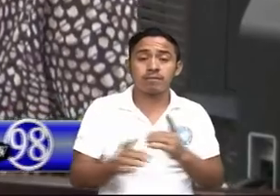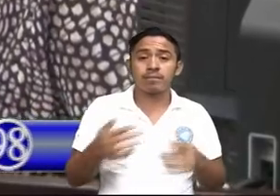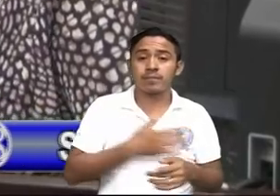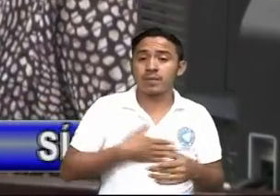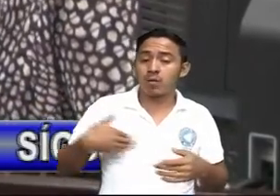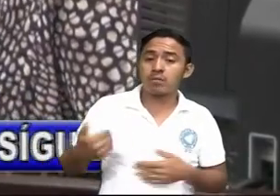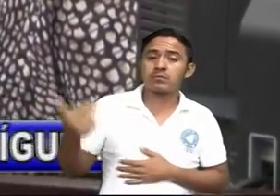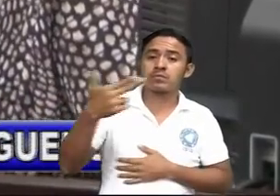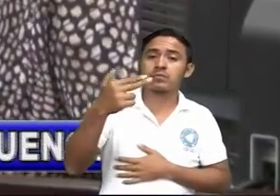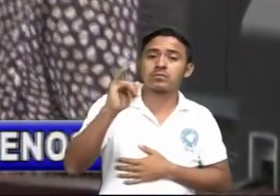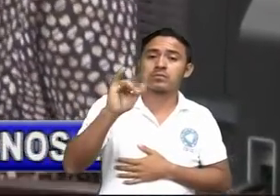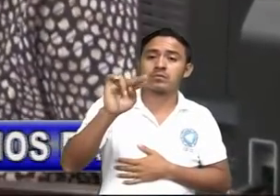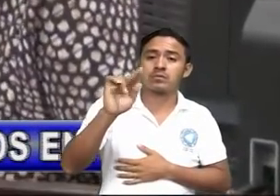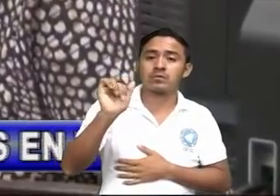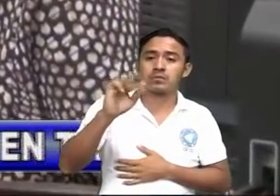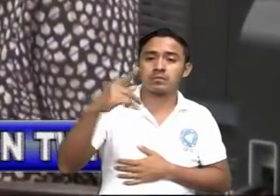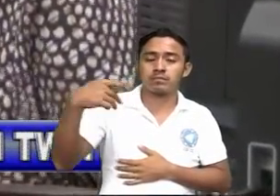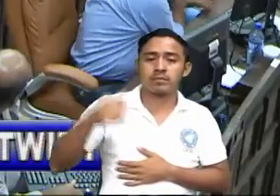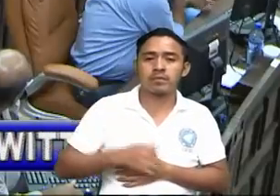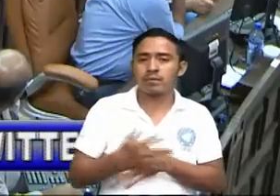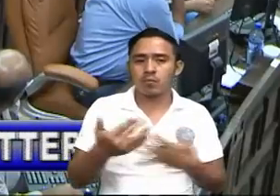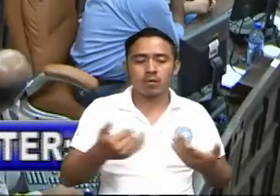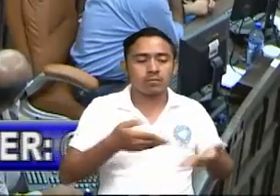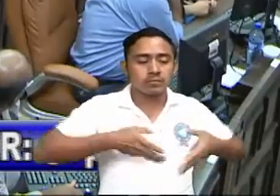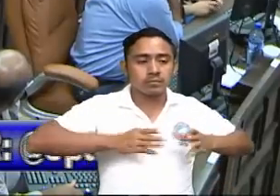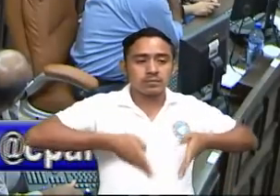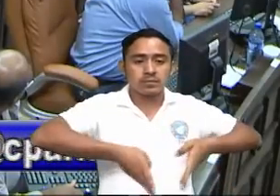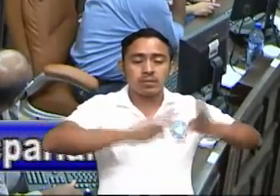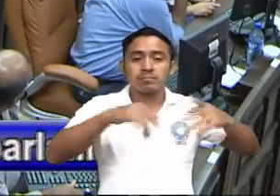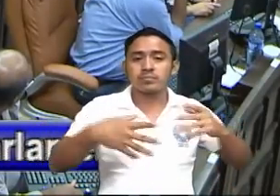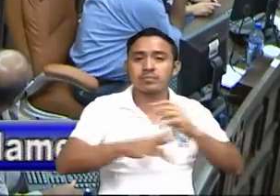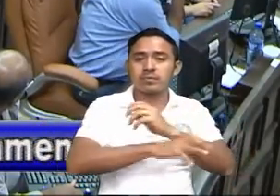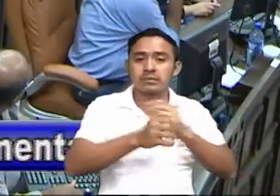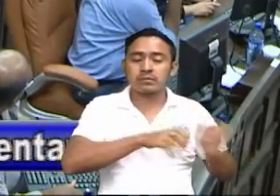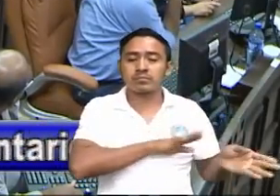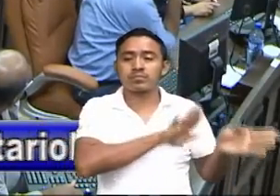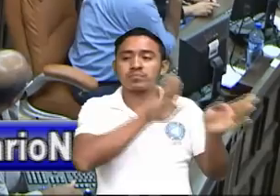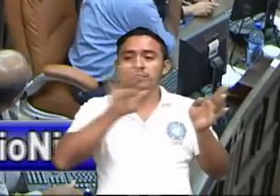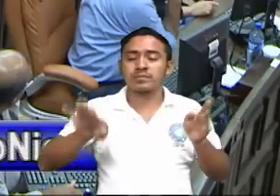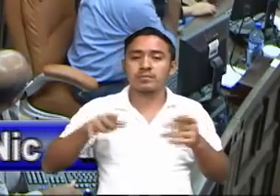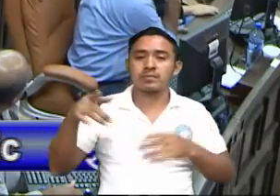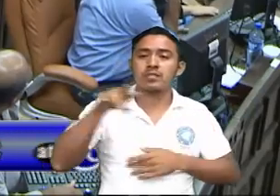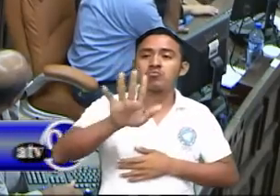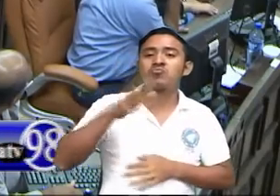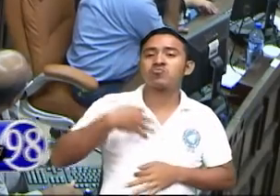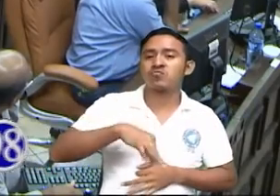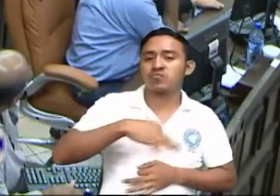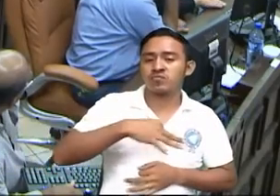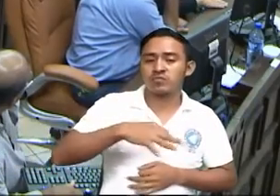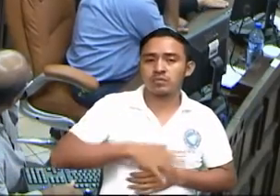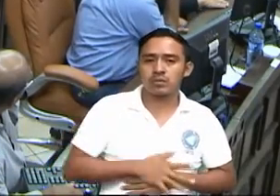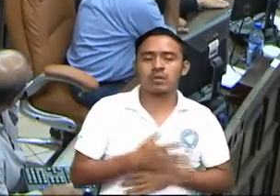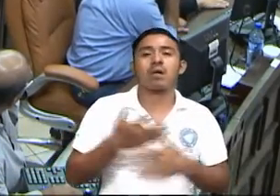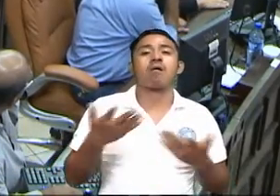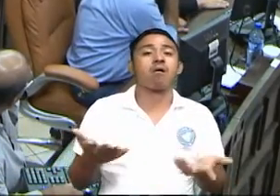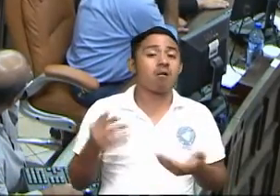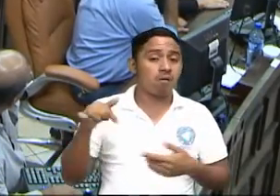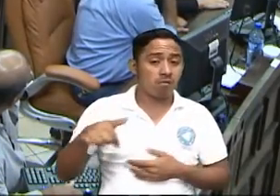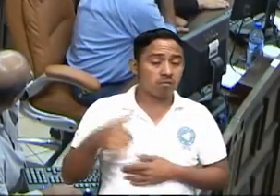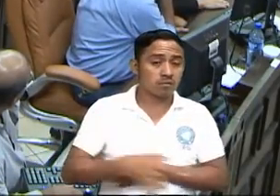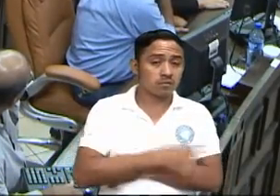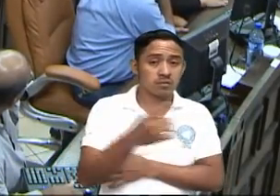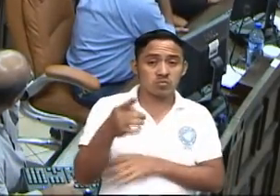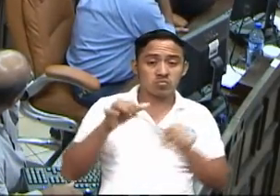chinampa. No construyeron la carretera porque se tuvieron que llevar la carretera para tu finca. Y aún hasta el día de hoy